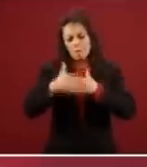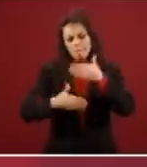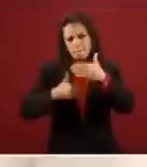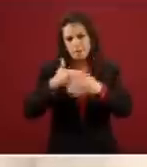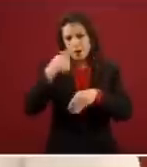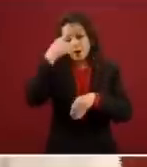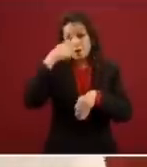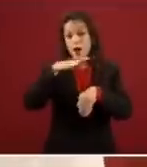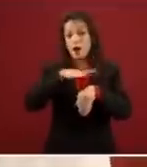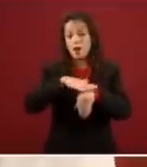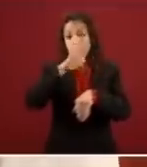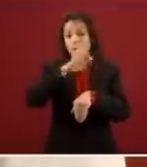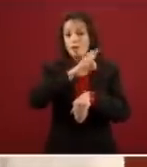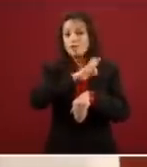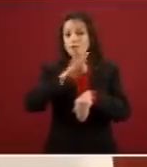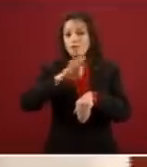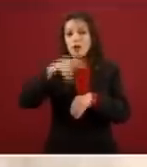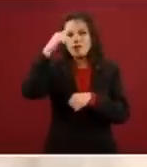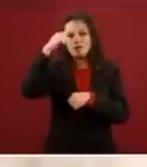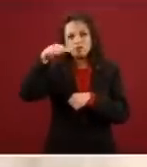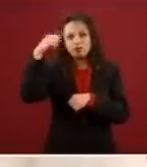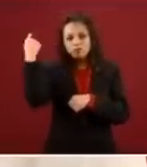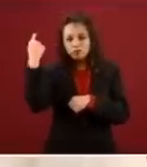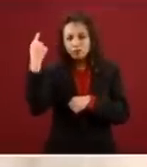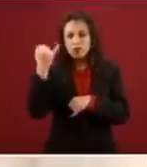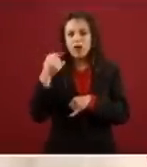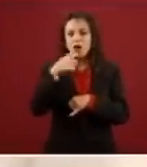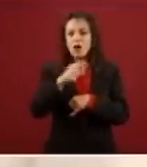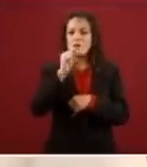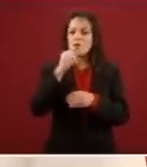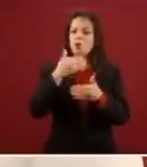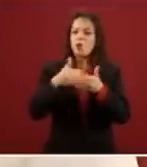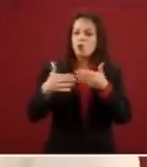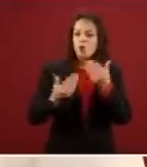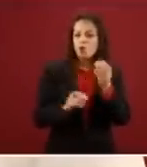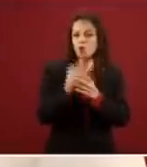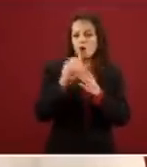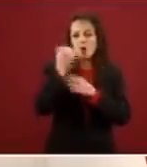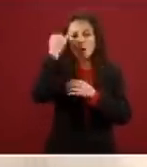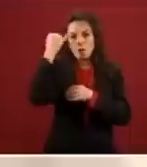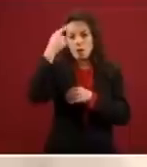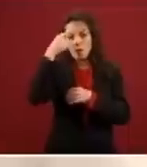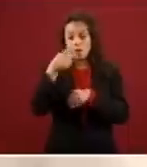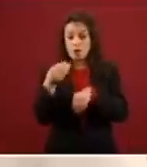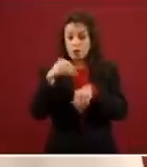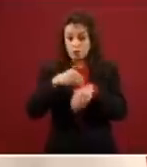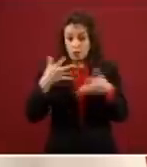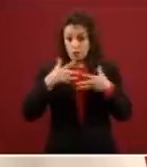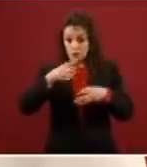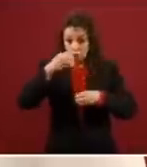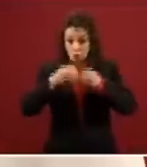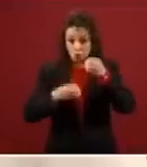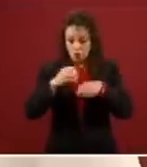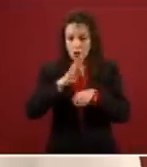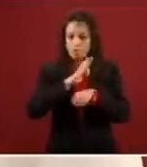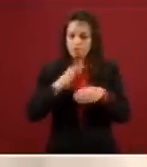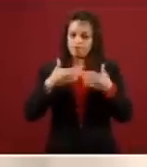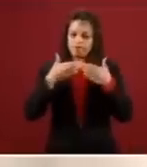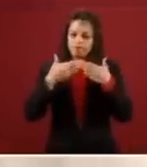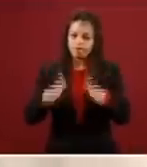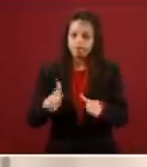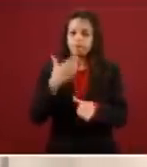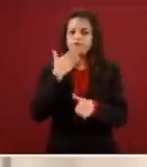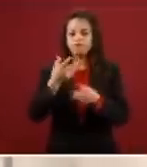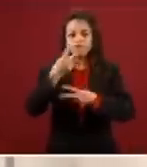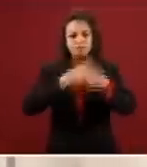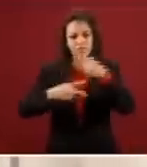ágil, mucho más moderno, en presencia de juez, que permita realmente que haya un acceso a la justicia